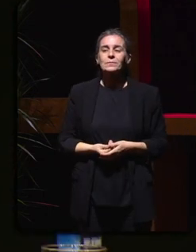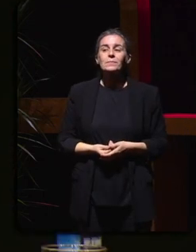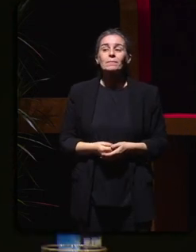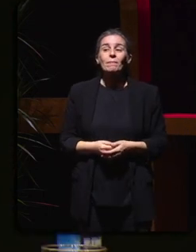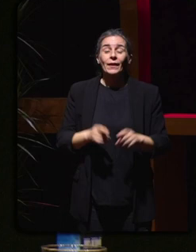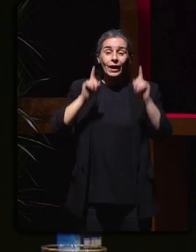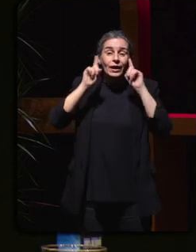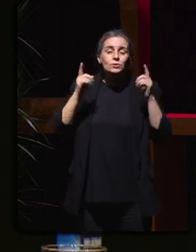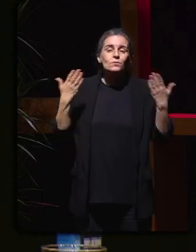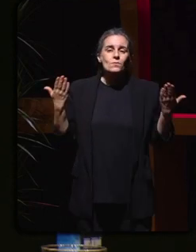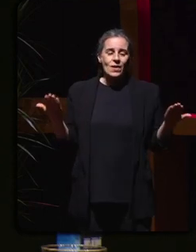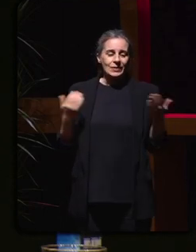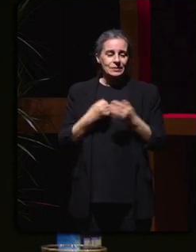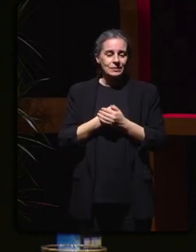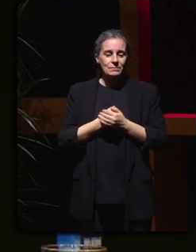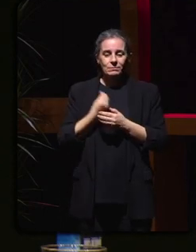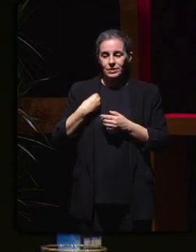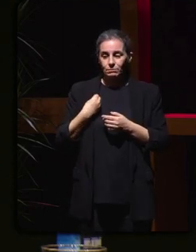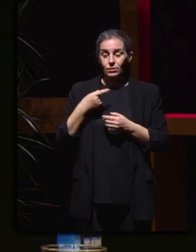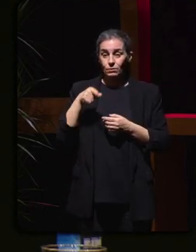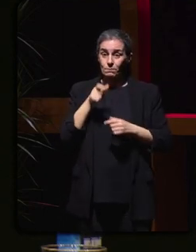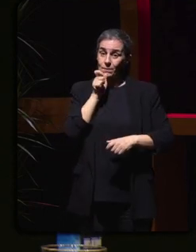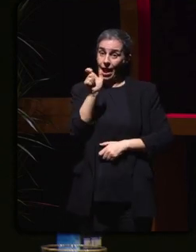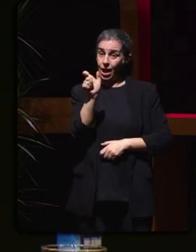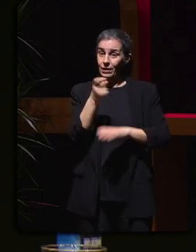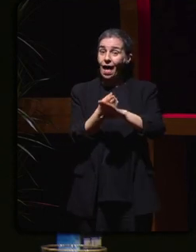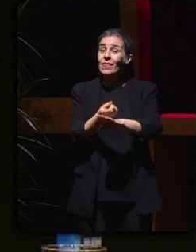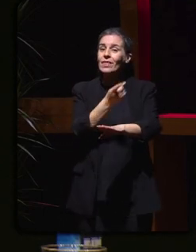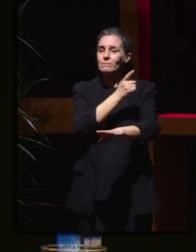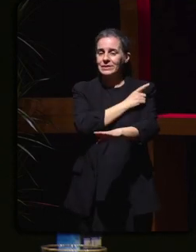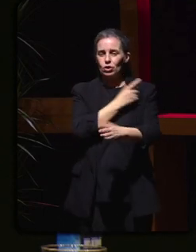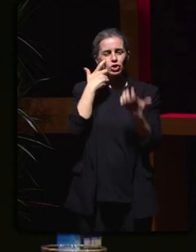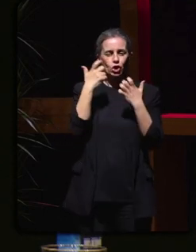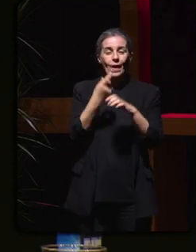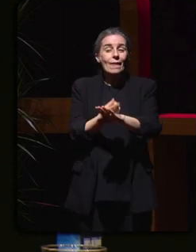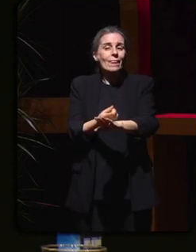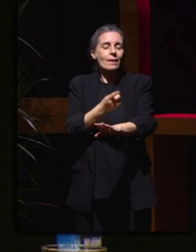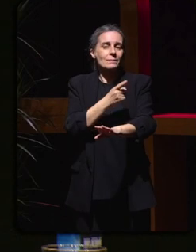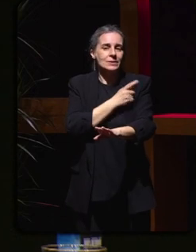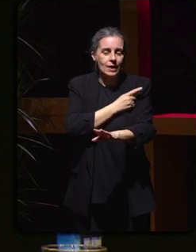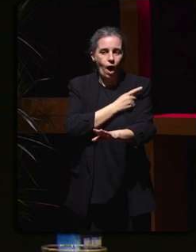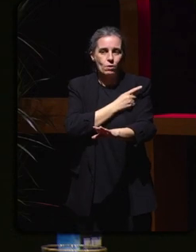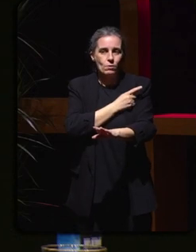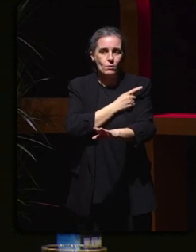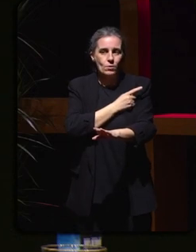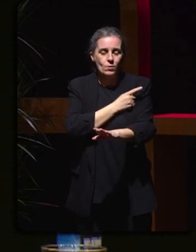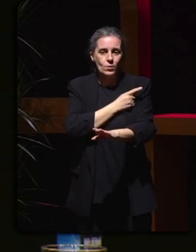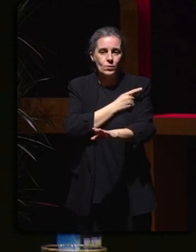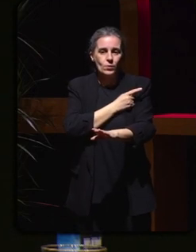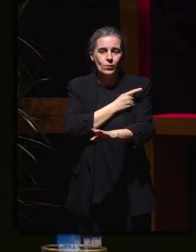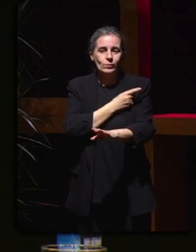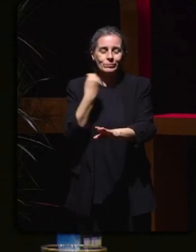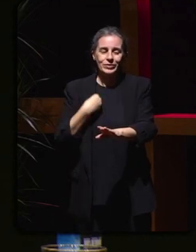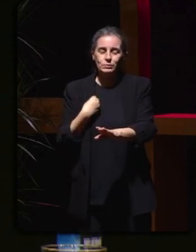caso es que ese demasiado sin que se note demasiado es porque yo creo que